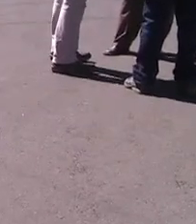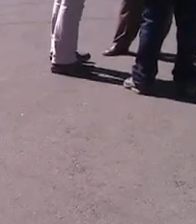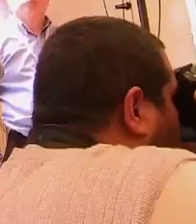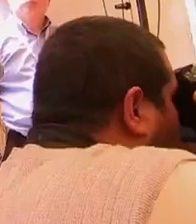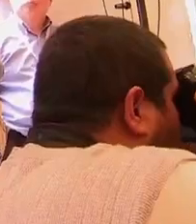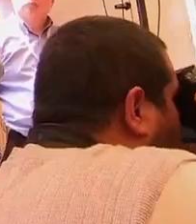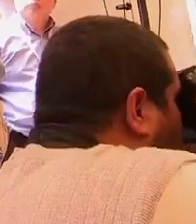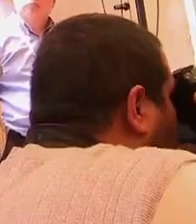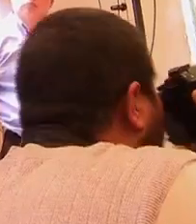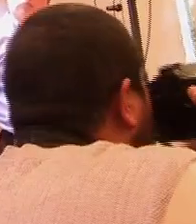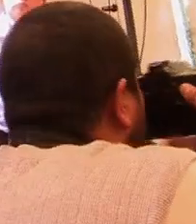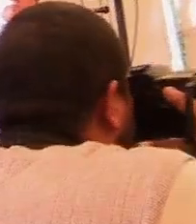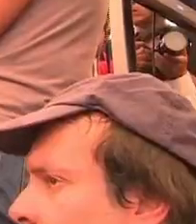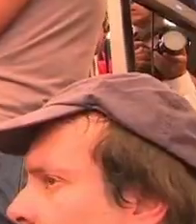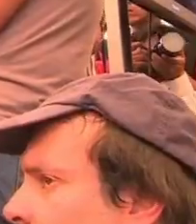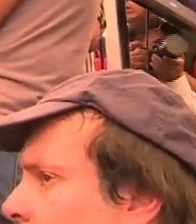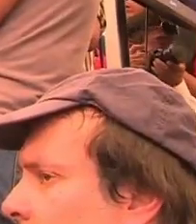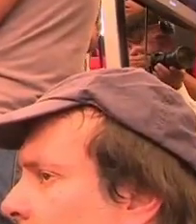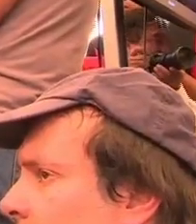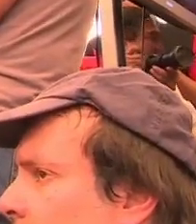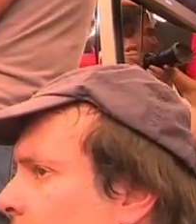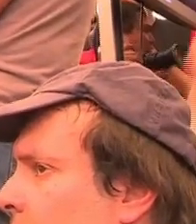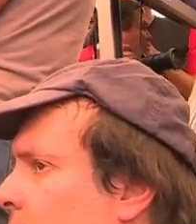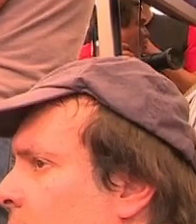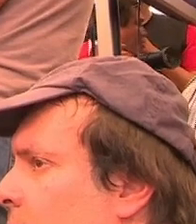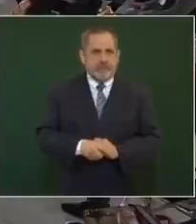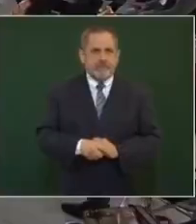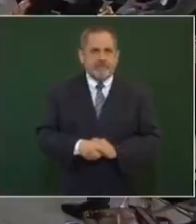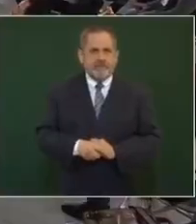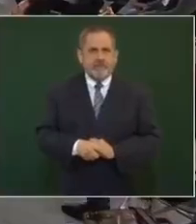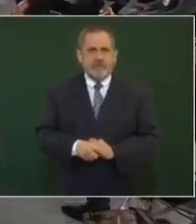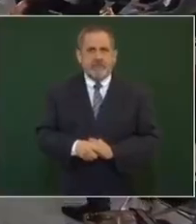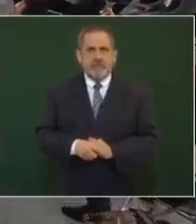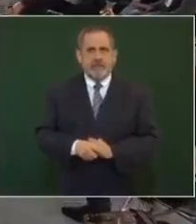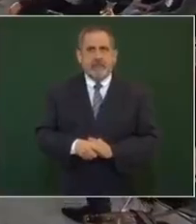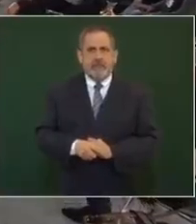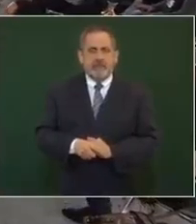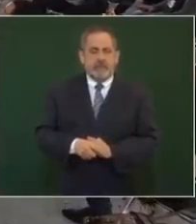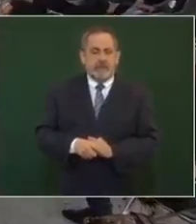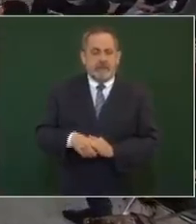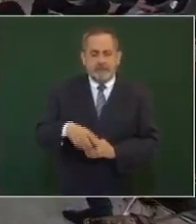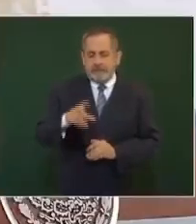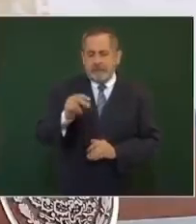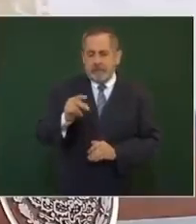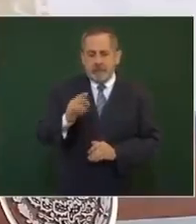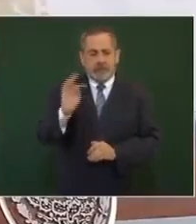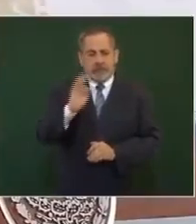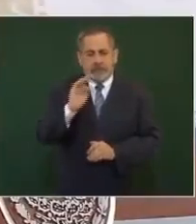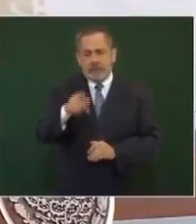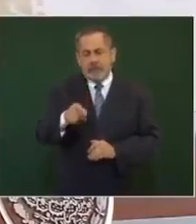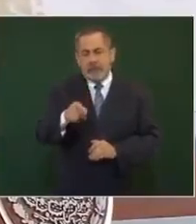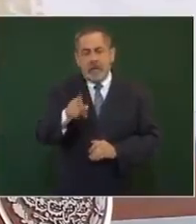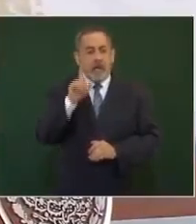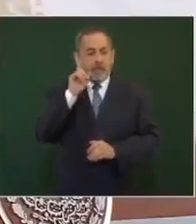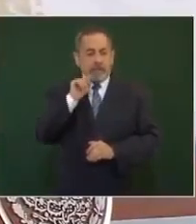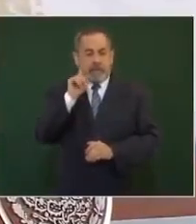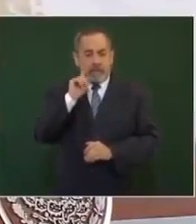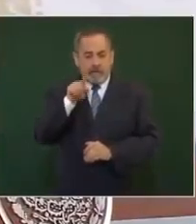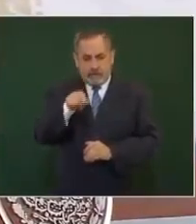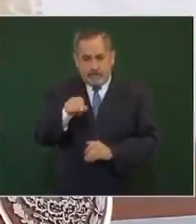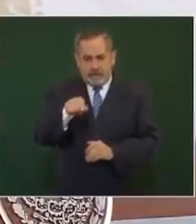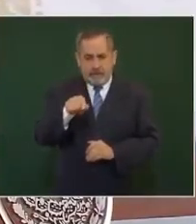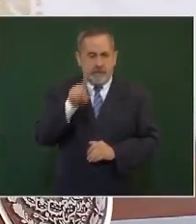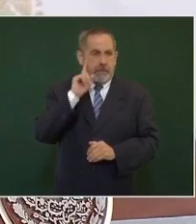de Presidencia quien solicitó la información a un público particularmente vulnerable en México, que son las personas periodistas.